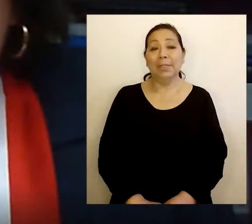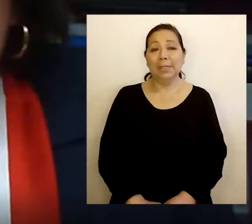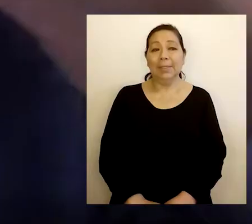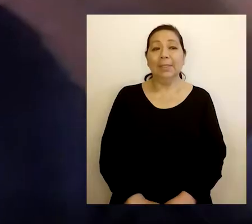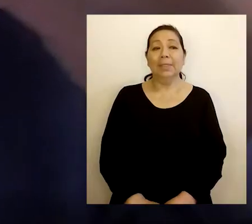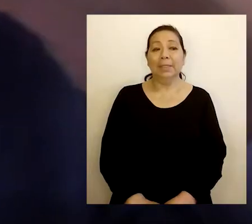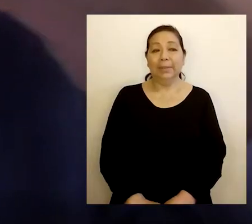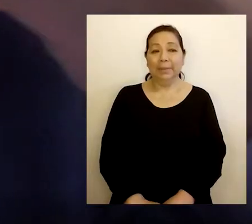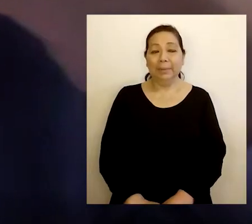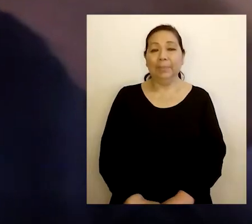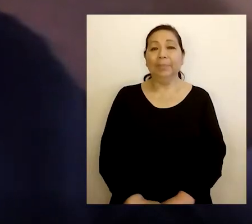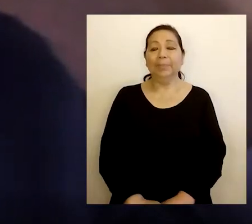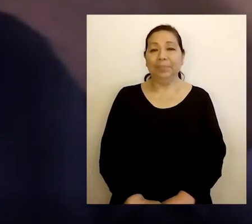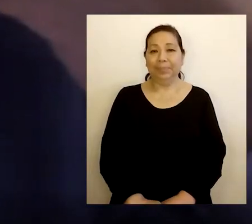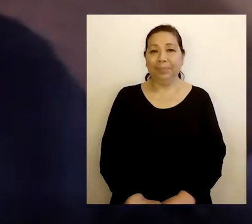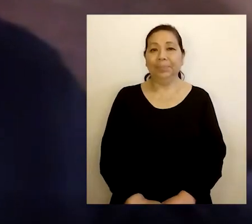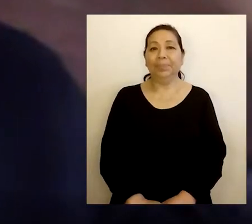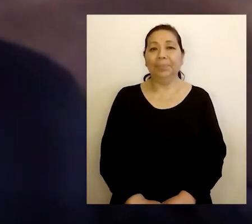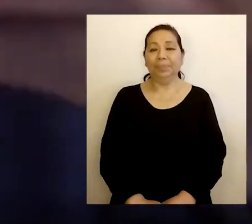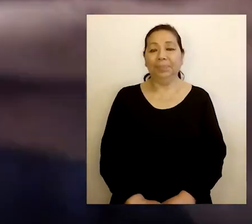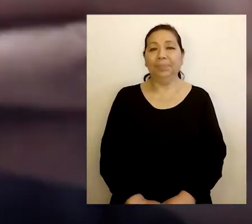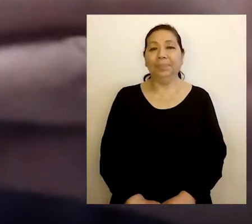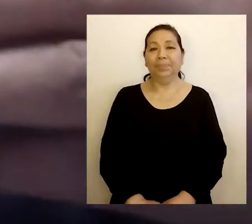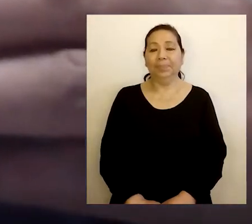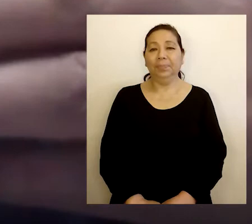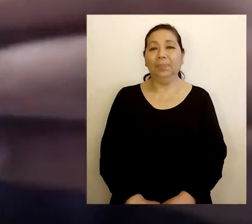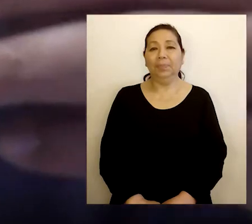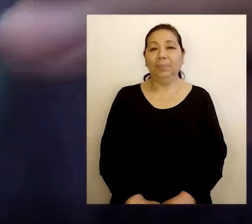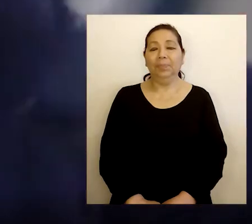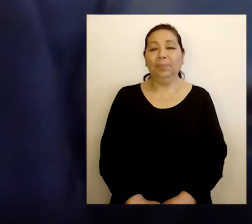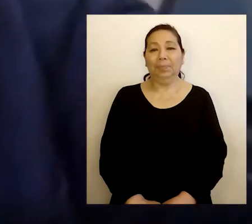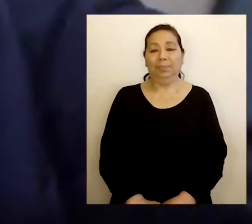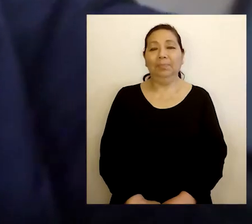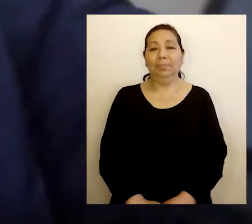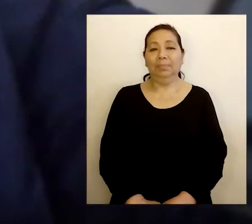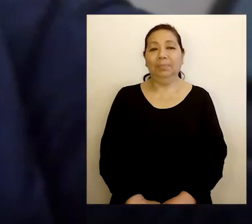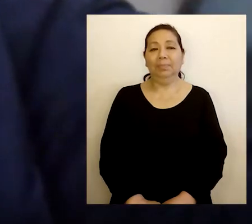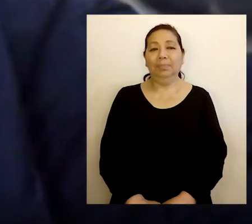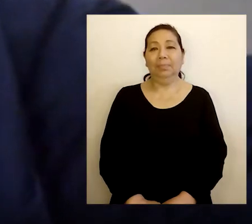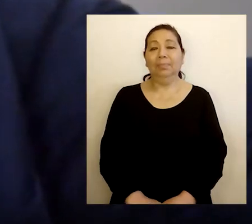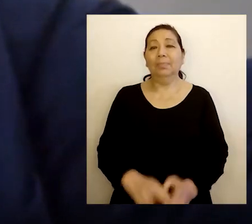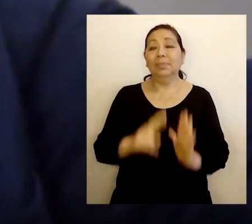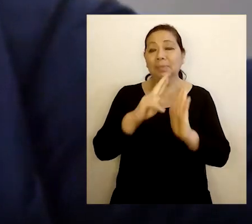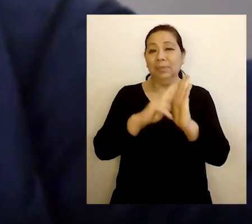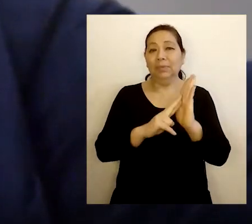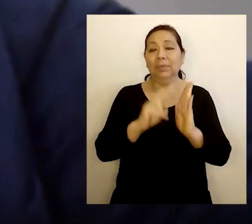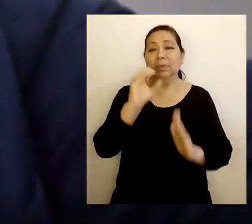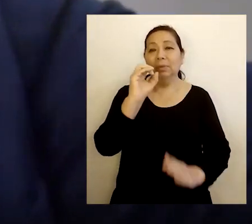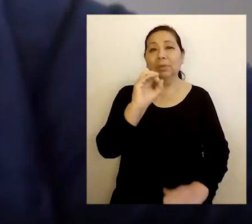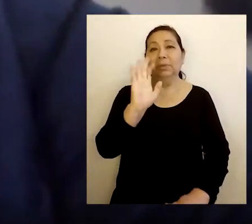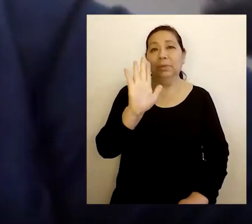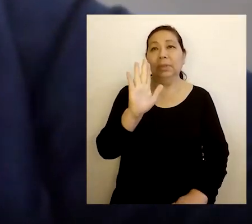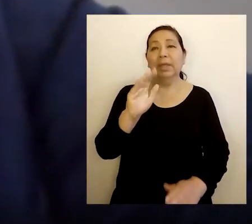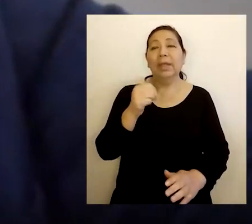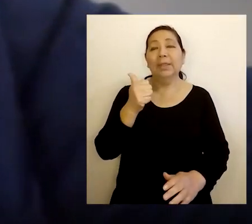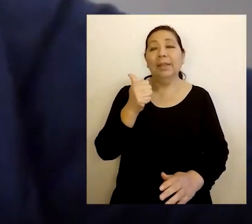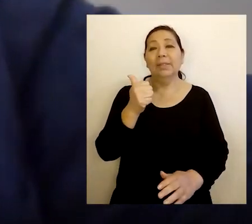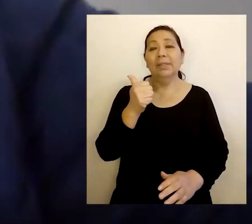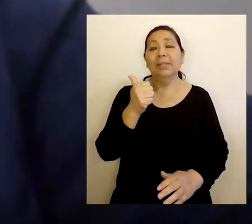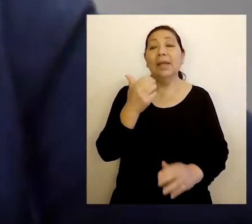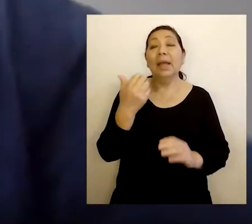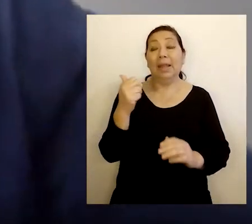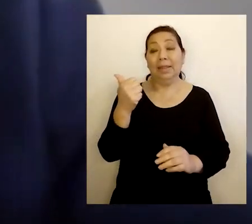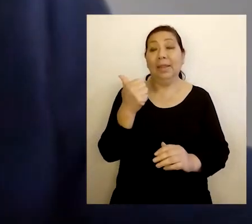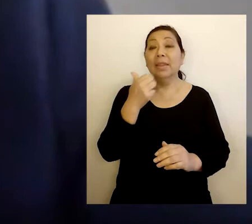Sí. Lo están escuchando, doctor. Puede informar. Dar el número de la resolución número 5 de fecha 10 de abril